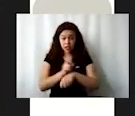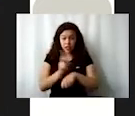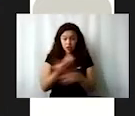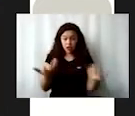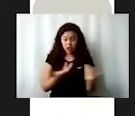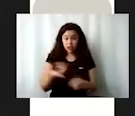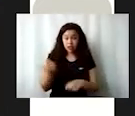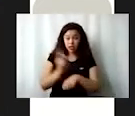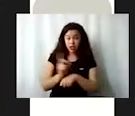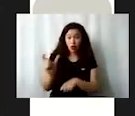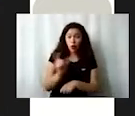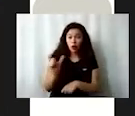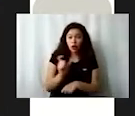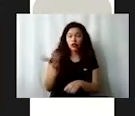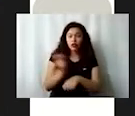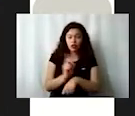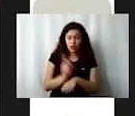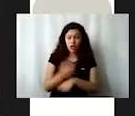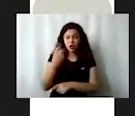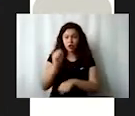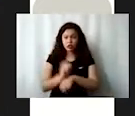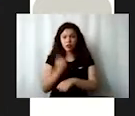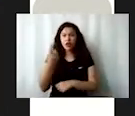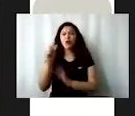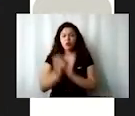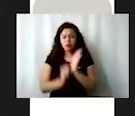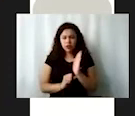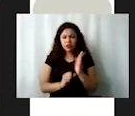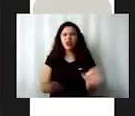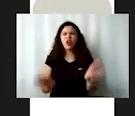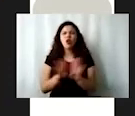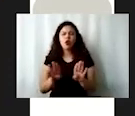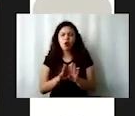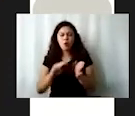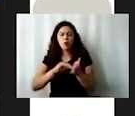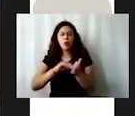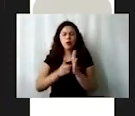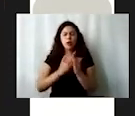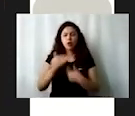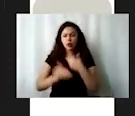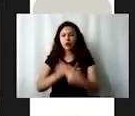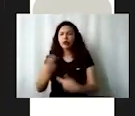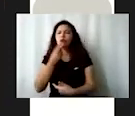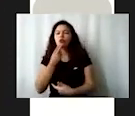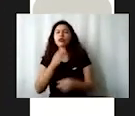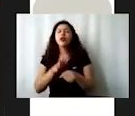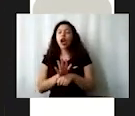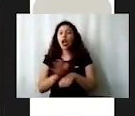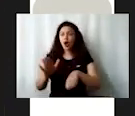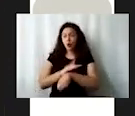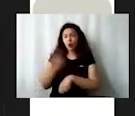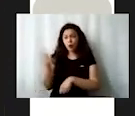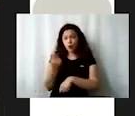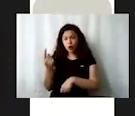o mensualmente. ¿Cómo lo hace? ¿Qué métodos y procesos emplea? ¿Por qué lo hace?